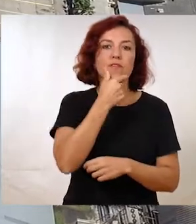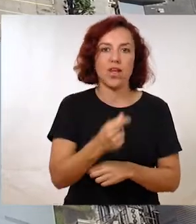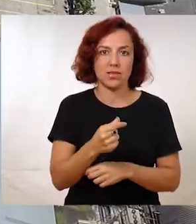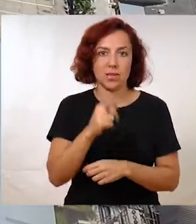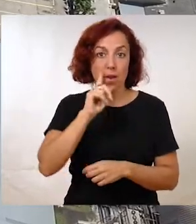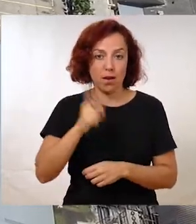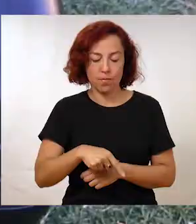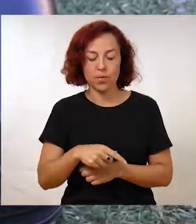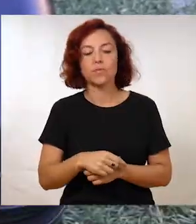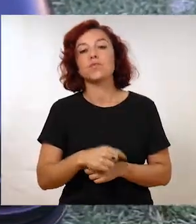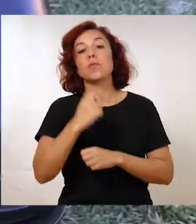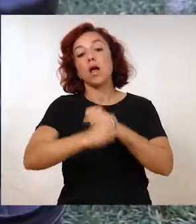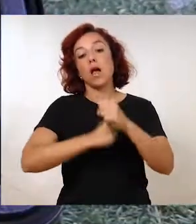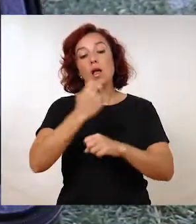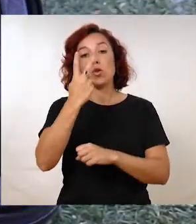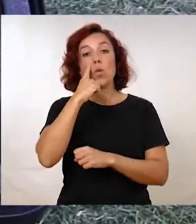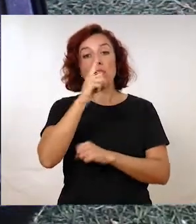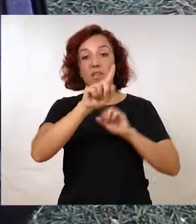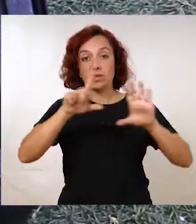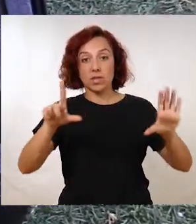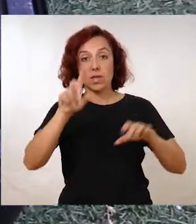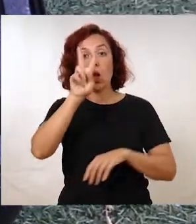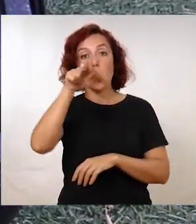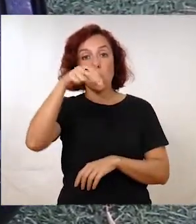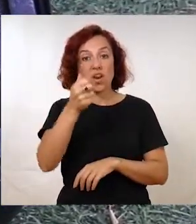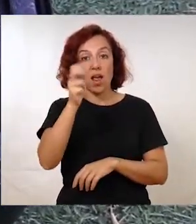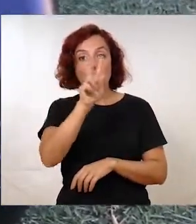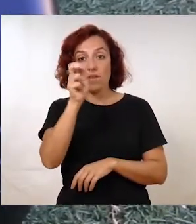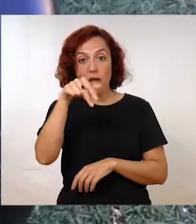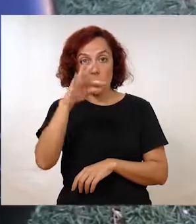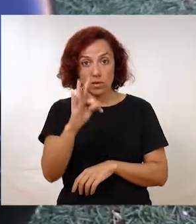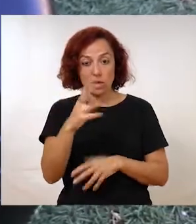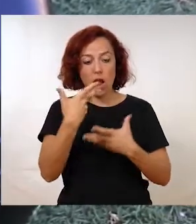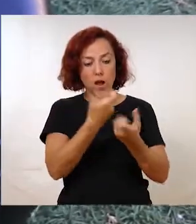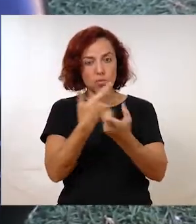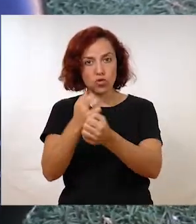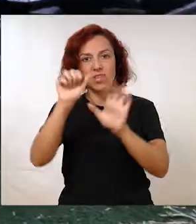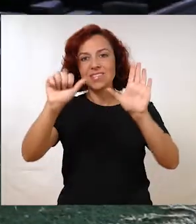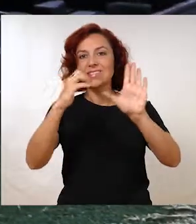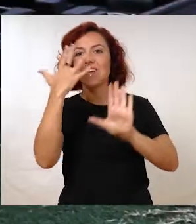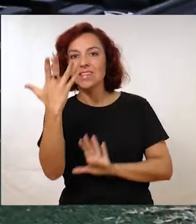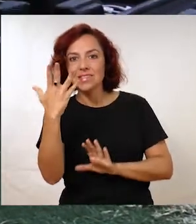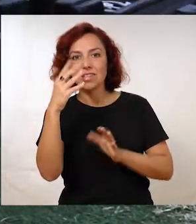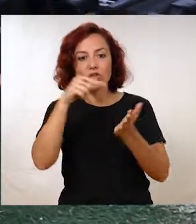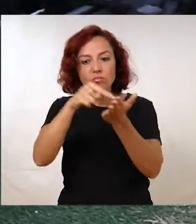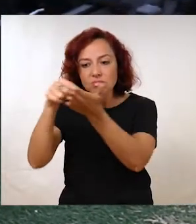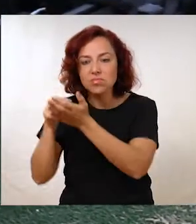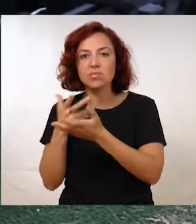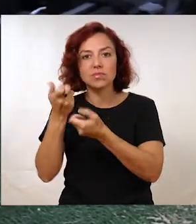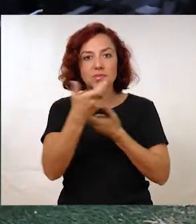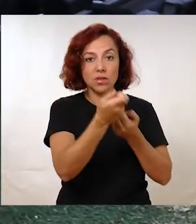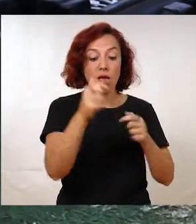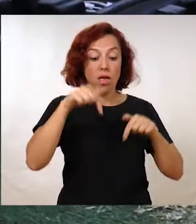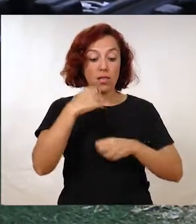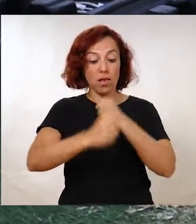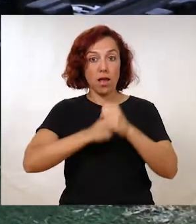y sirve bastante más. Durante 2017, la UNAVANT prestó apoyo en 65 operativos y en lo que va de este año ya